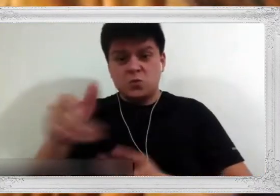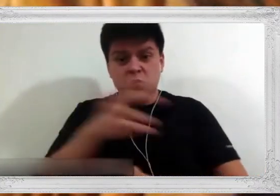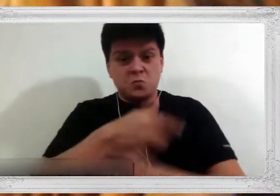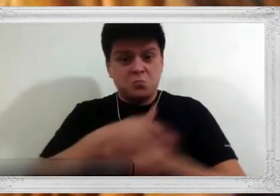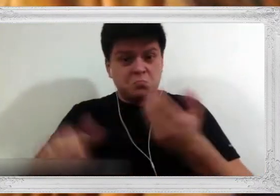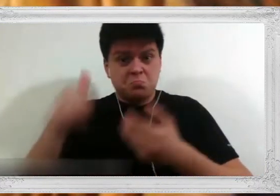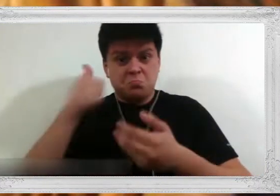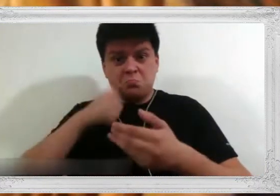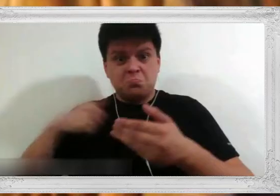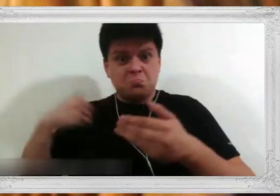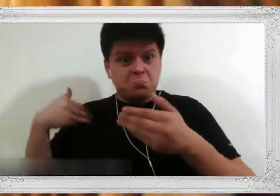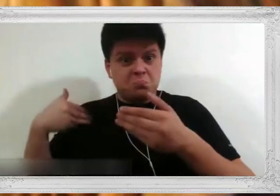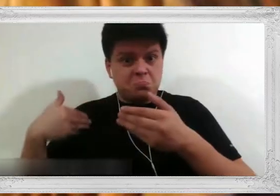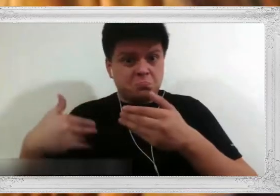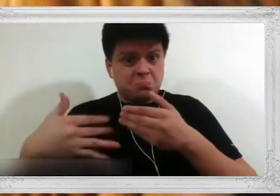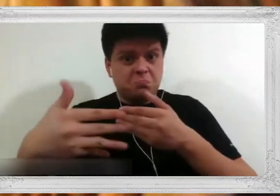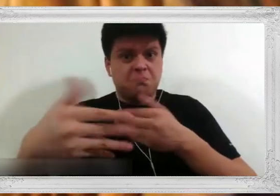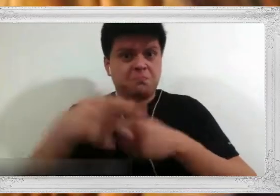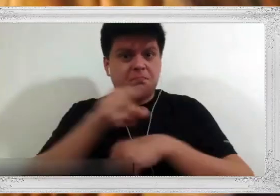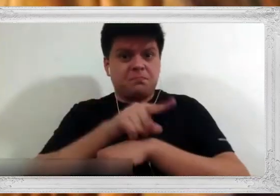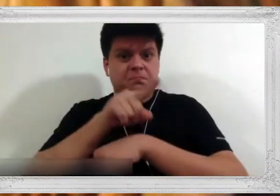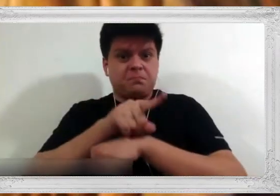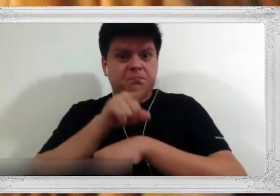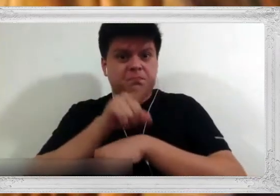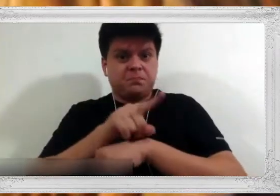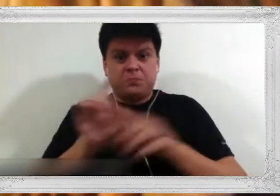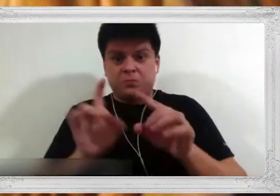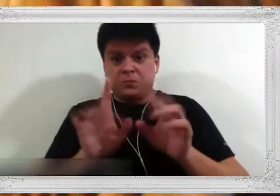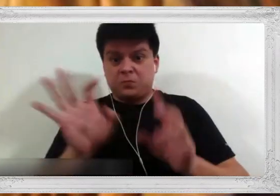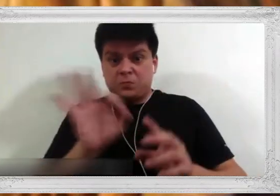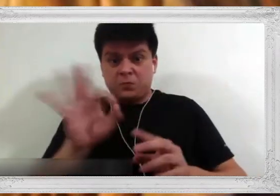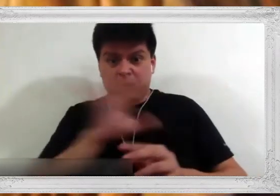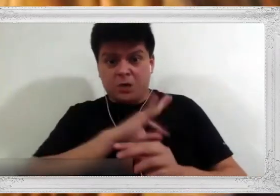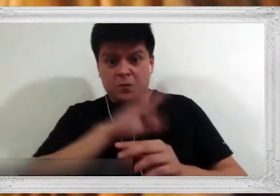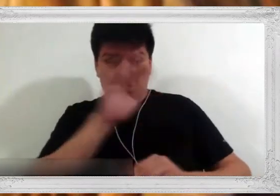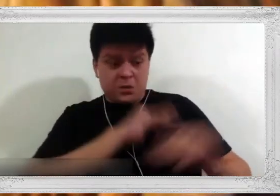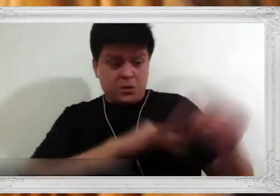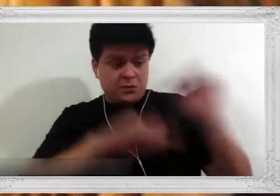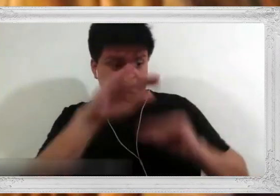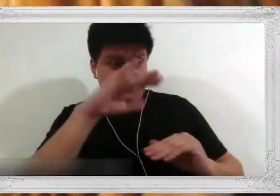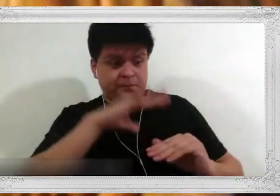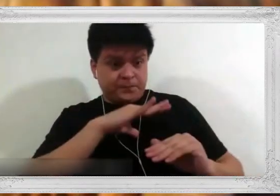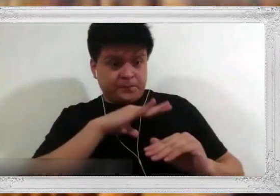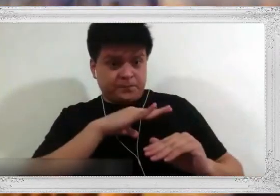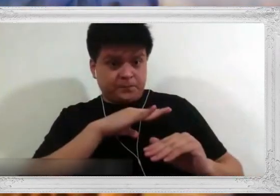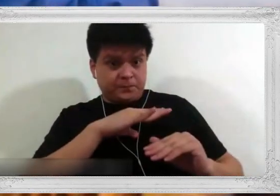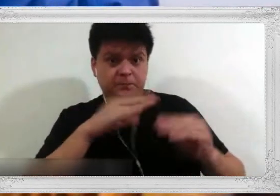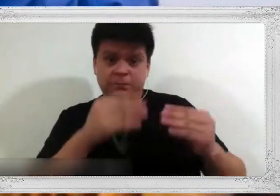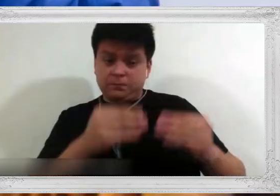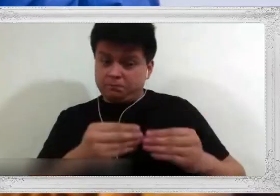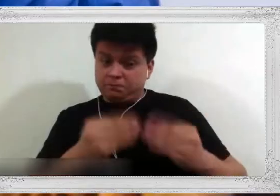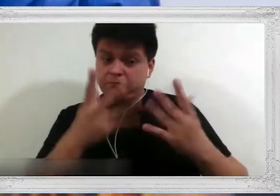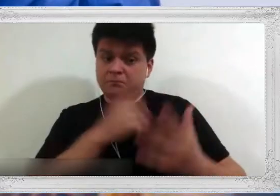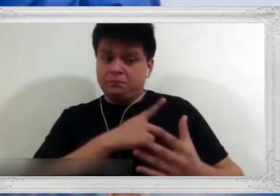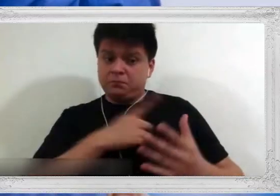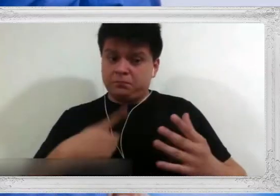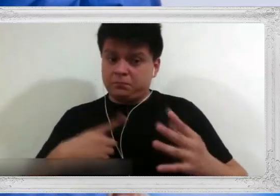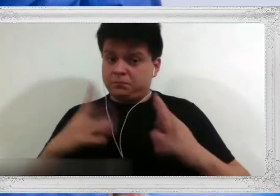Si fuese posible alguna grandeza para el hombre, no podría ser más que al lado de Cristo.